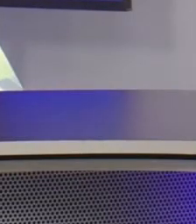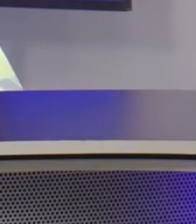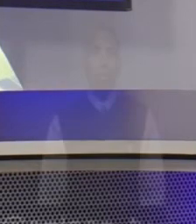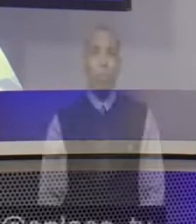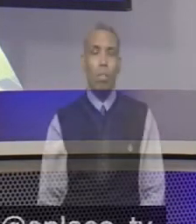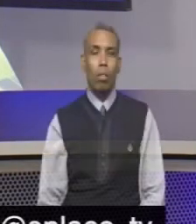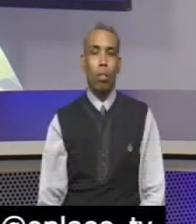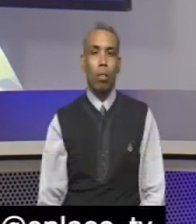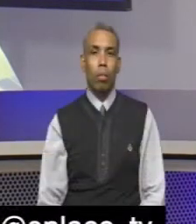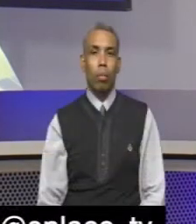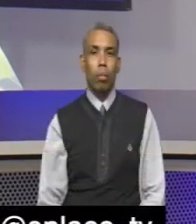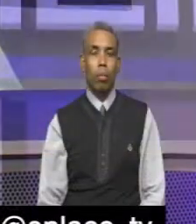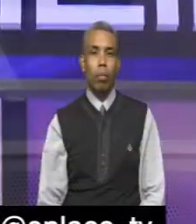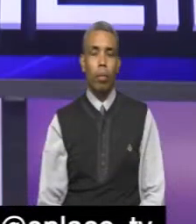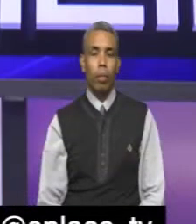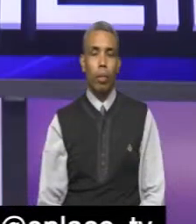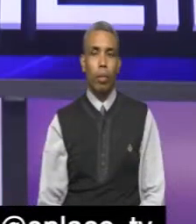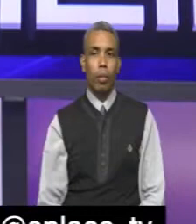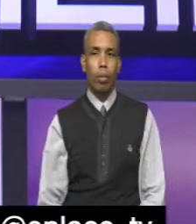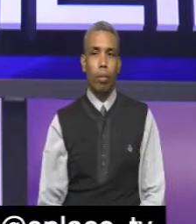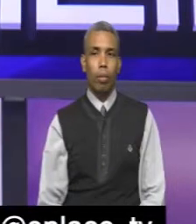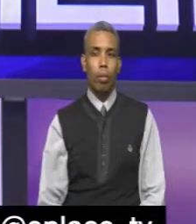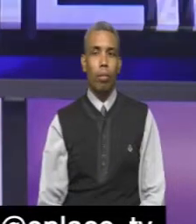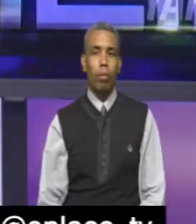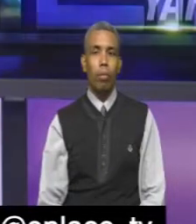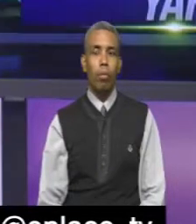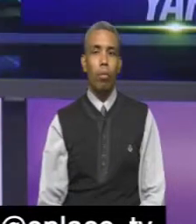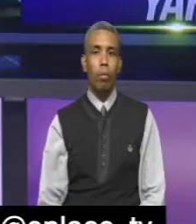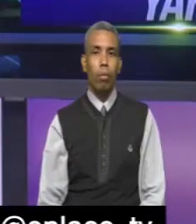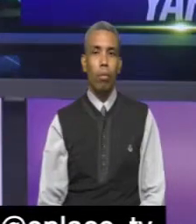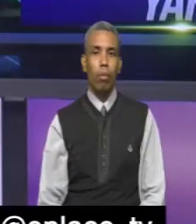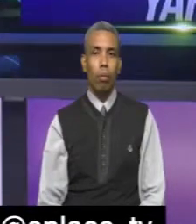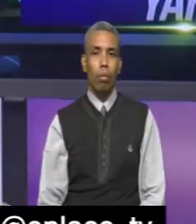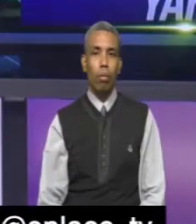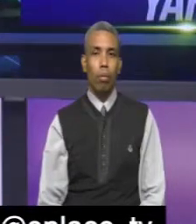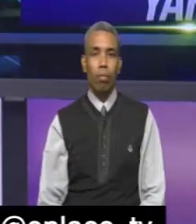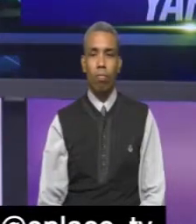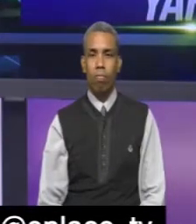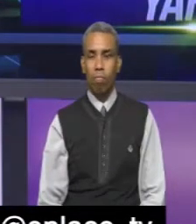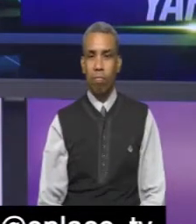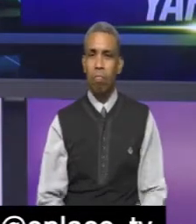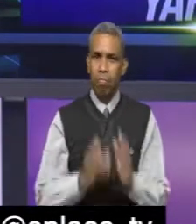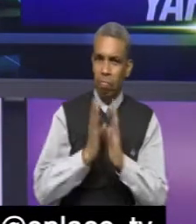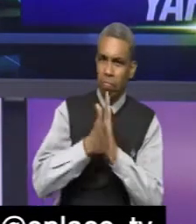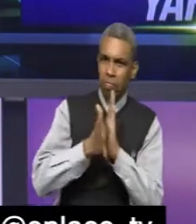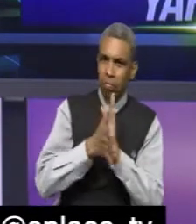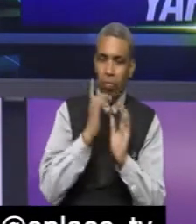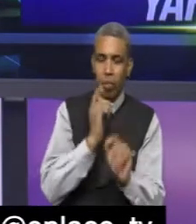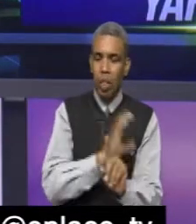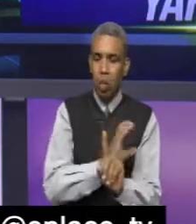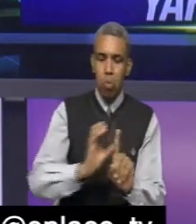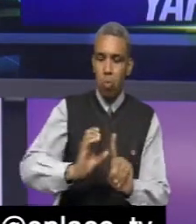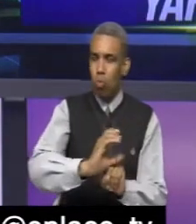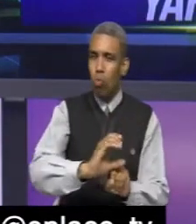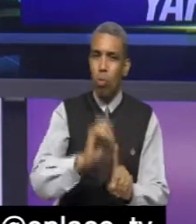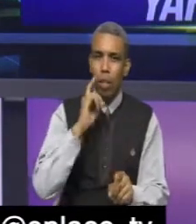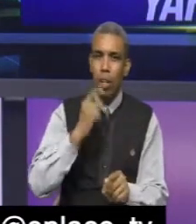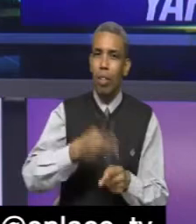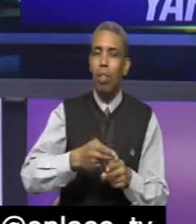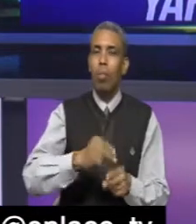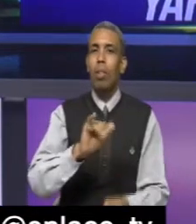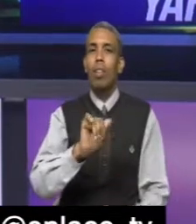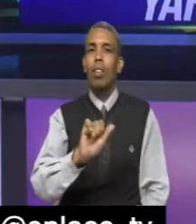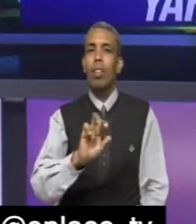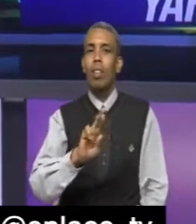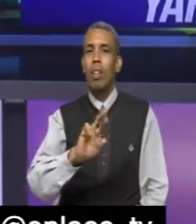Enlace Noticias, y una muestra de la cultura yariguíes fue presentada en la mañana de este lunes en Enlace Televisión por el maestro José Manuel